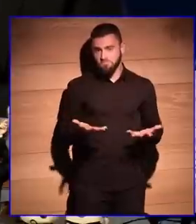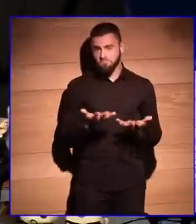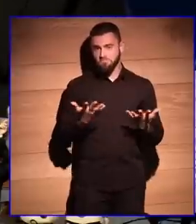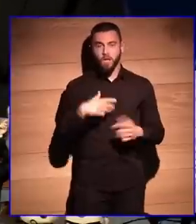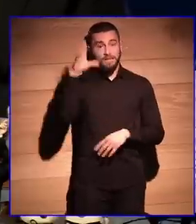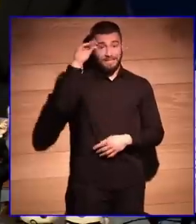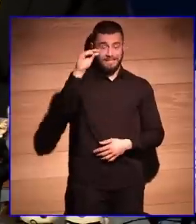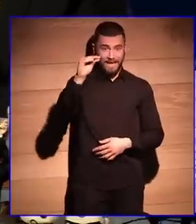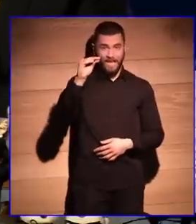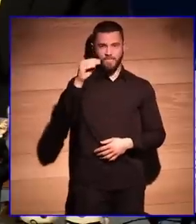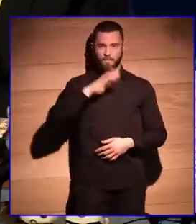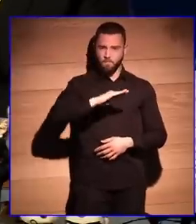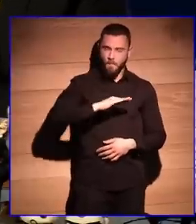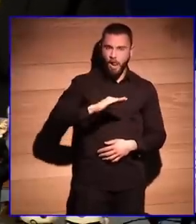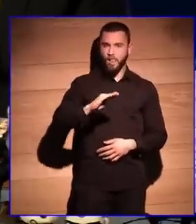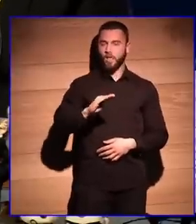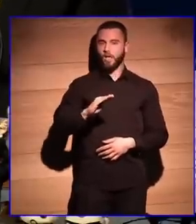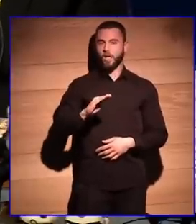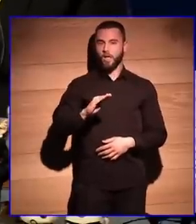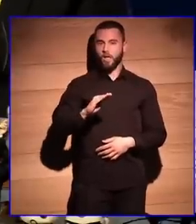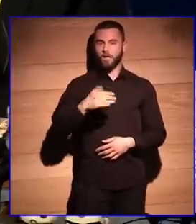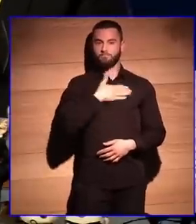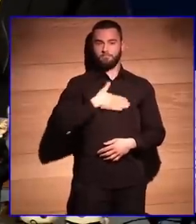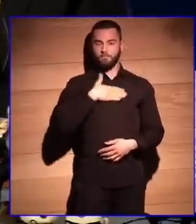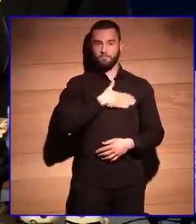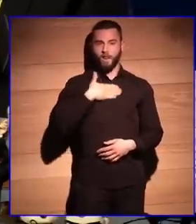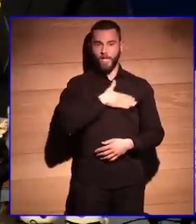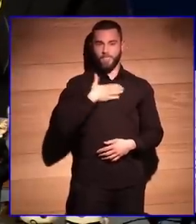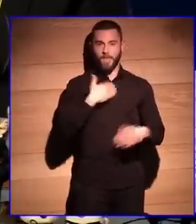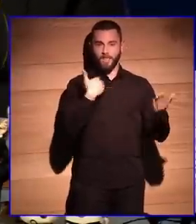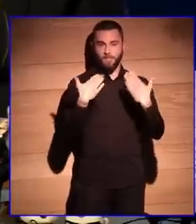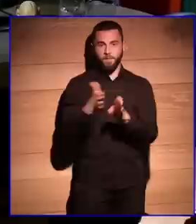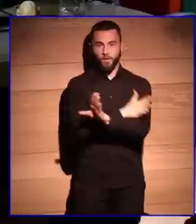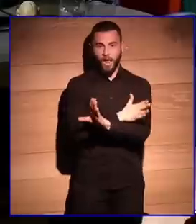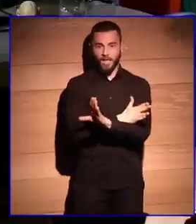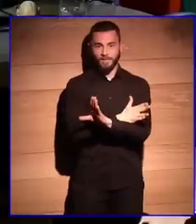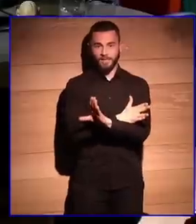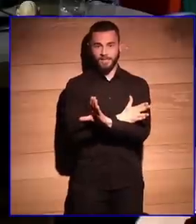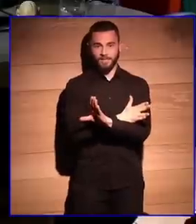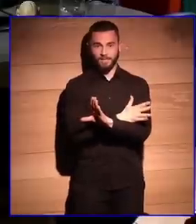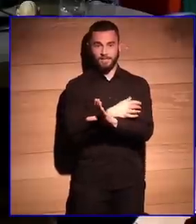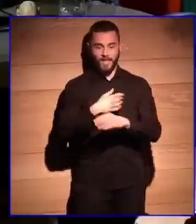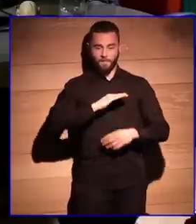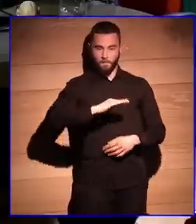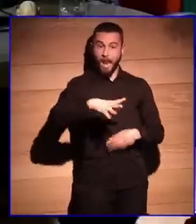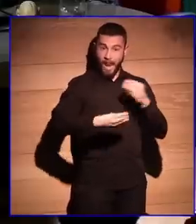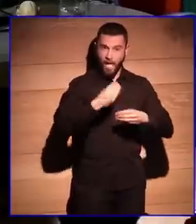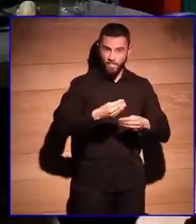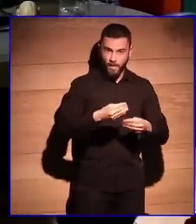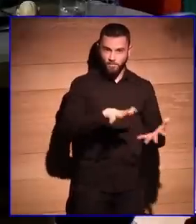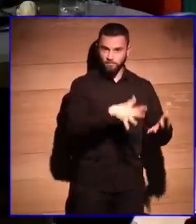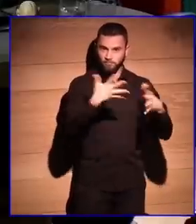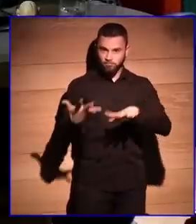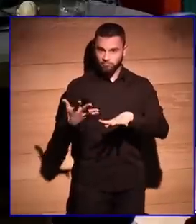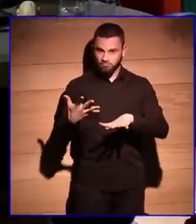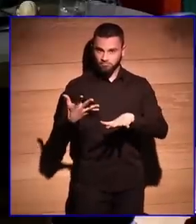su inteligencia, su maldad, ese placer del que hablábamos antes que da el ejercer el mal, le convierte en un tío